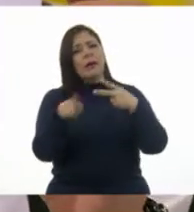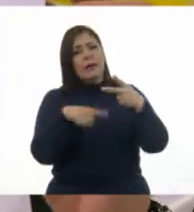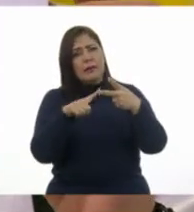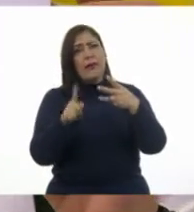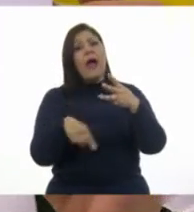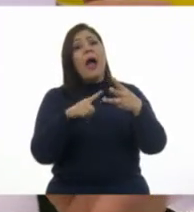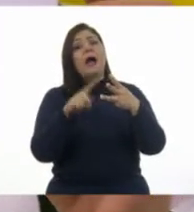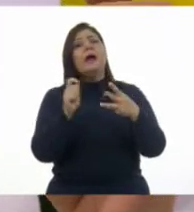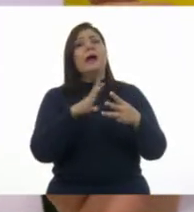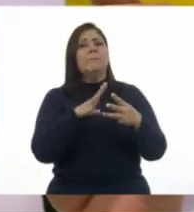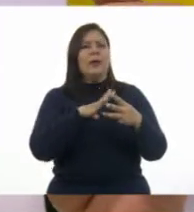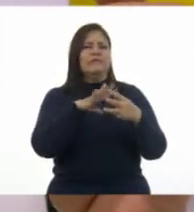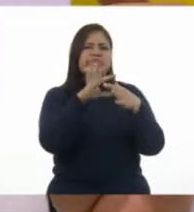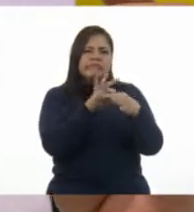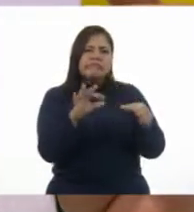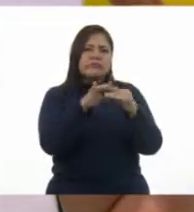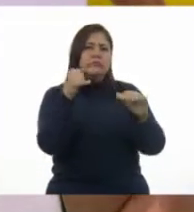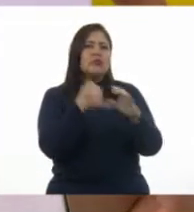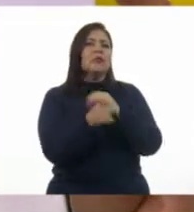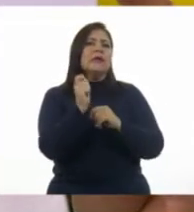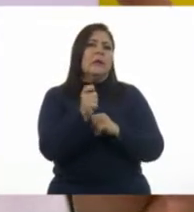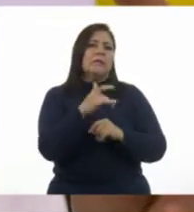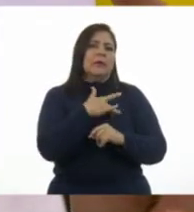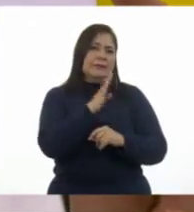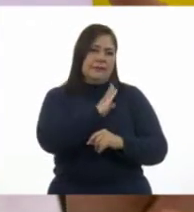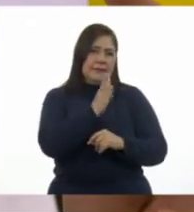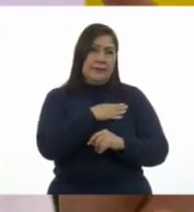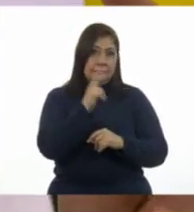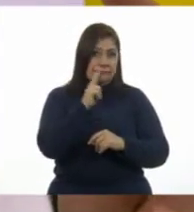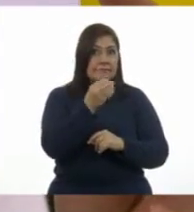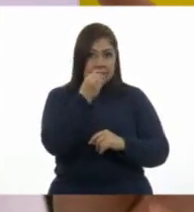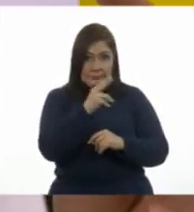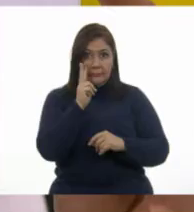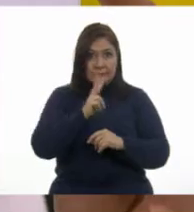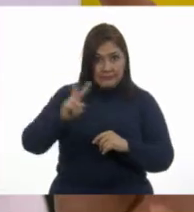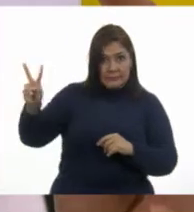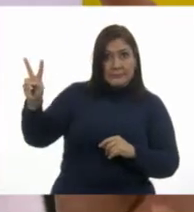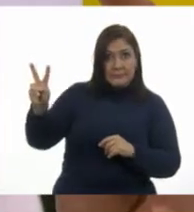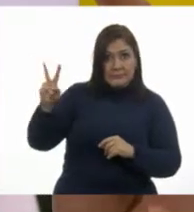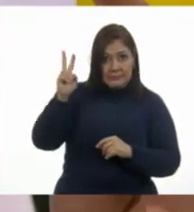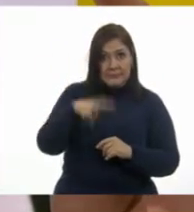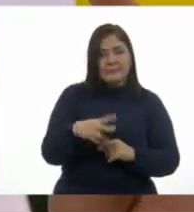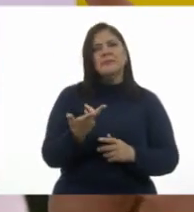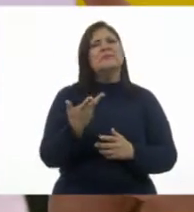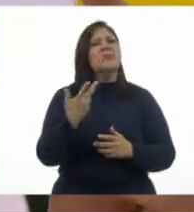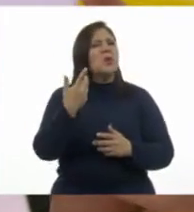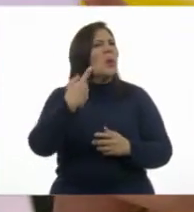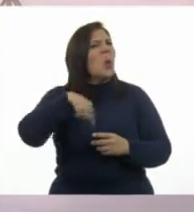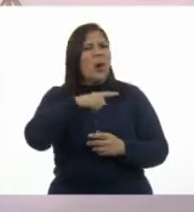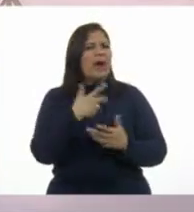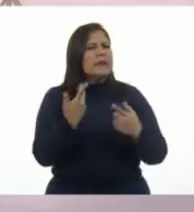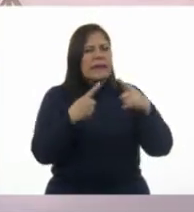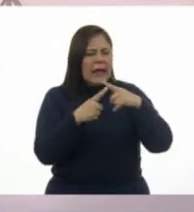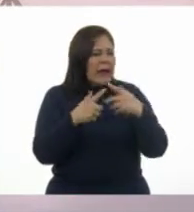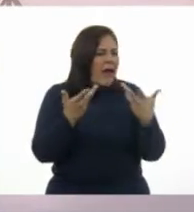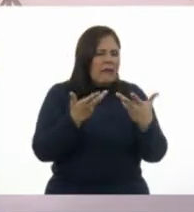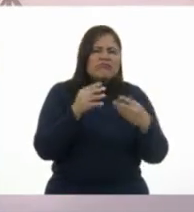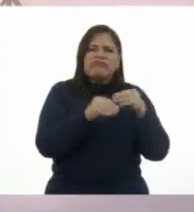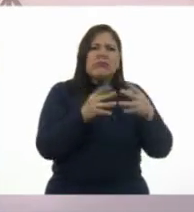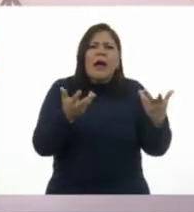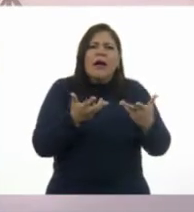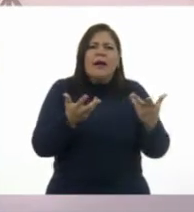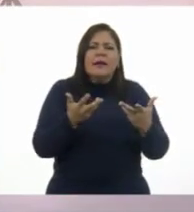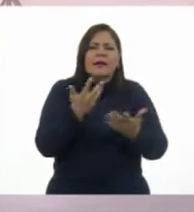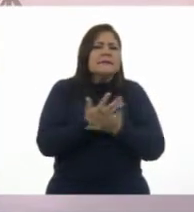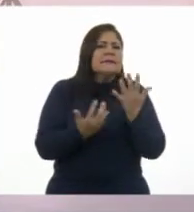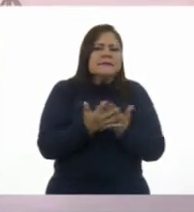¿Qué tal, eh? Están padres. ¿Qué vamos a hacer con estas tareas, maestra? Antes